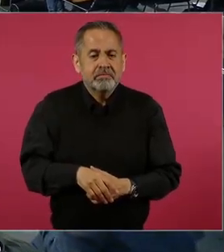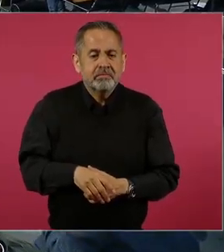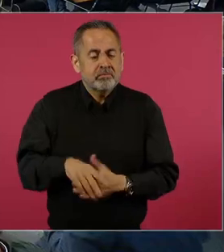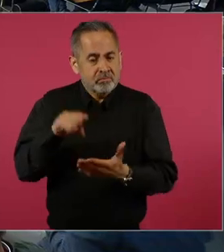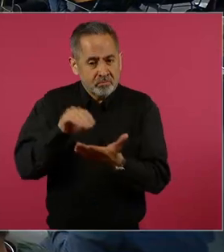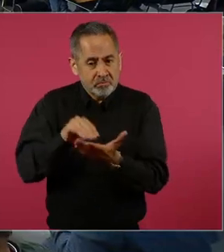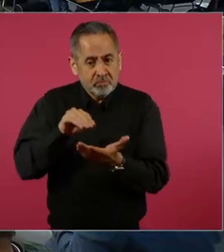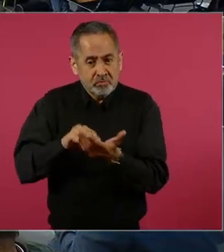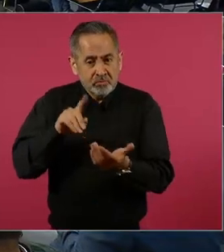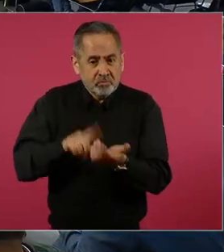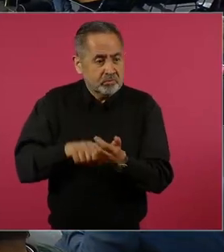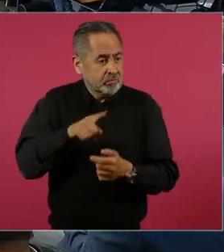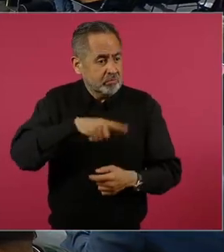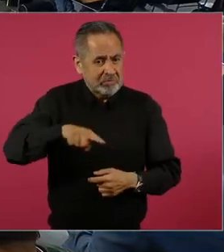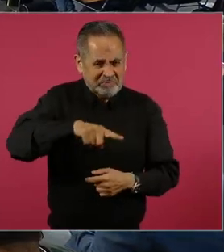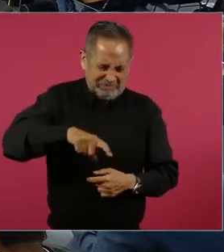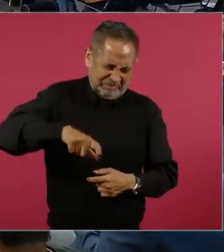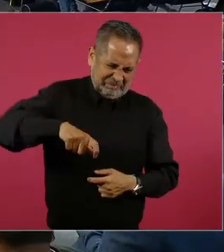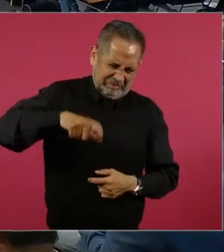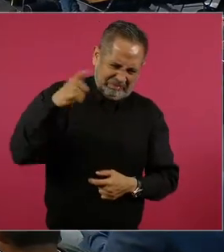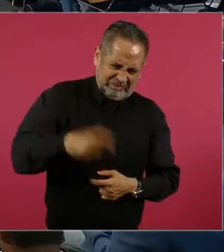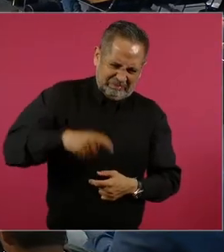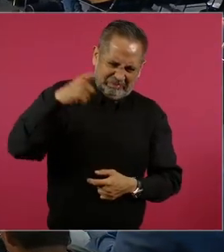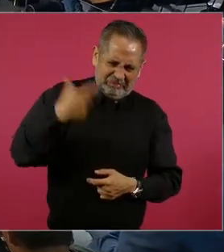más ricos